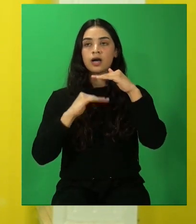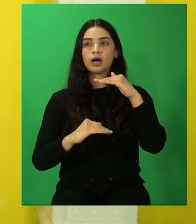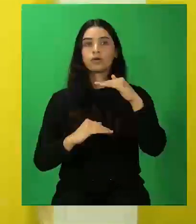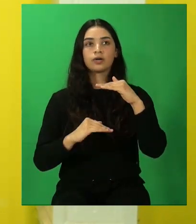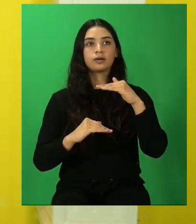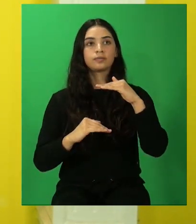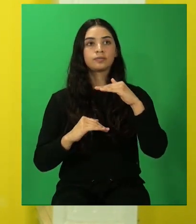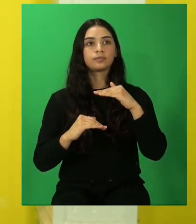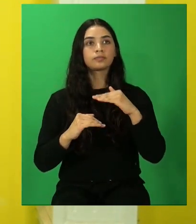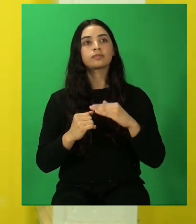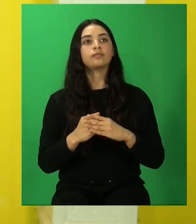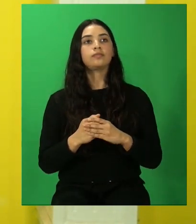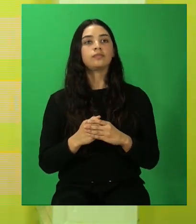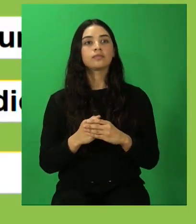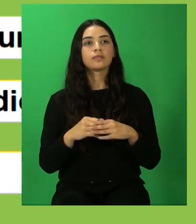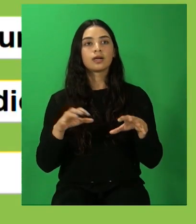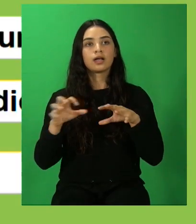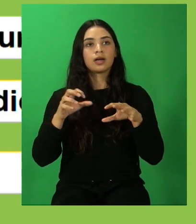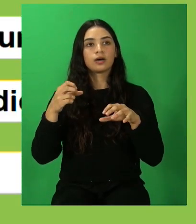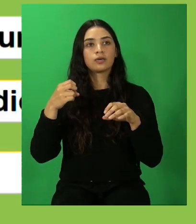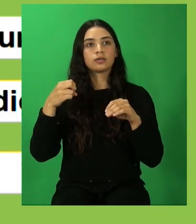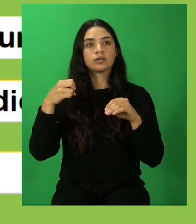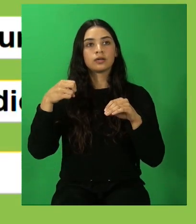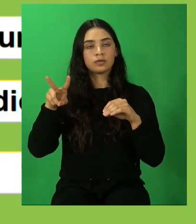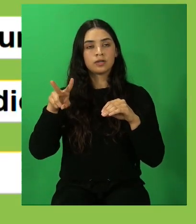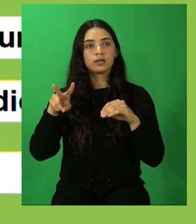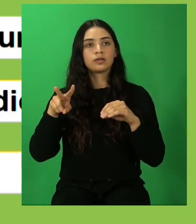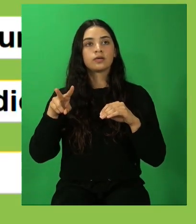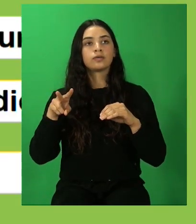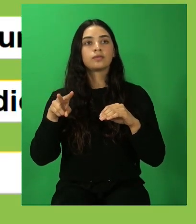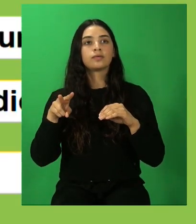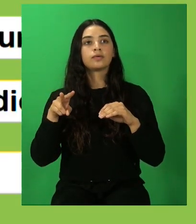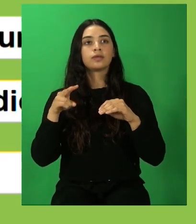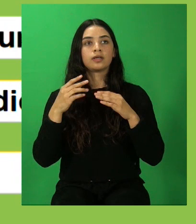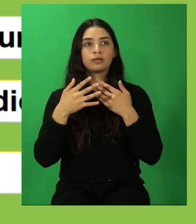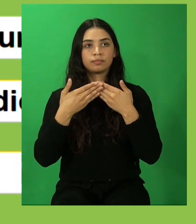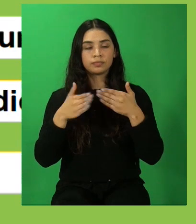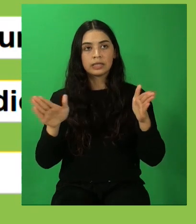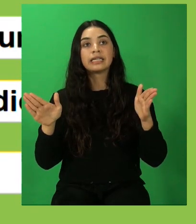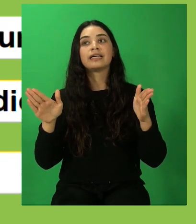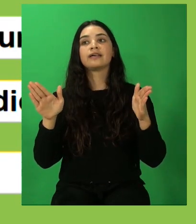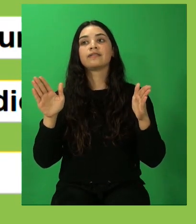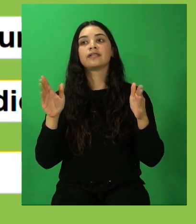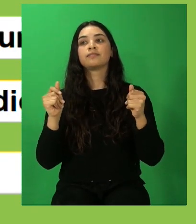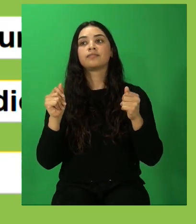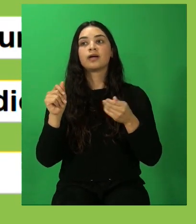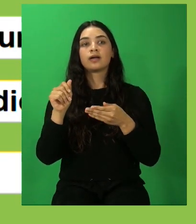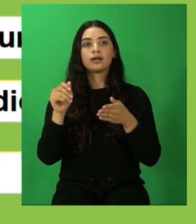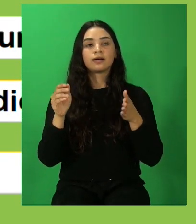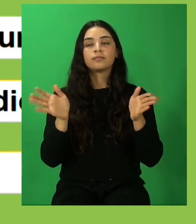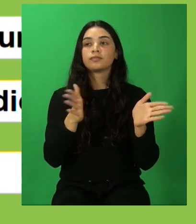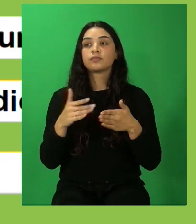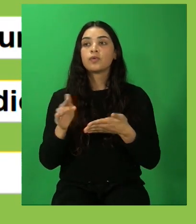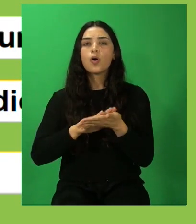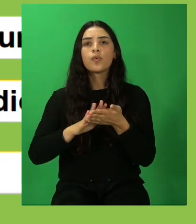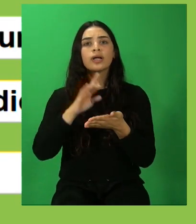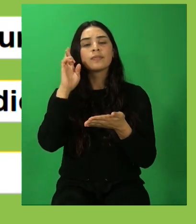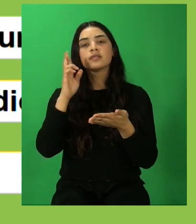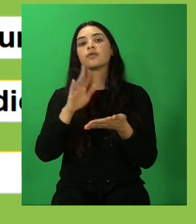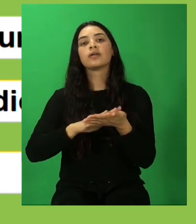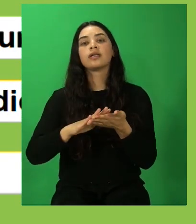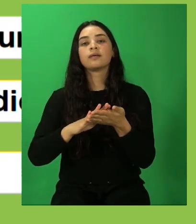sol, ¿ya? Son económicos, que en un principio el agua era libre, pero después, como